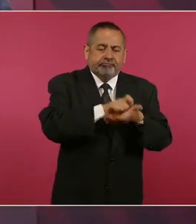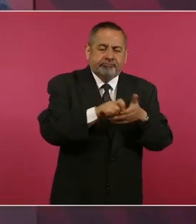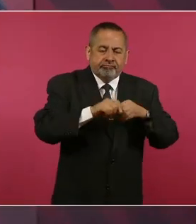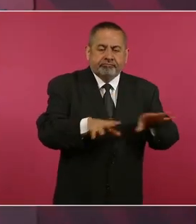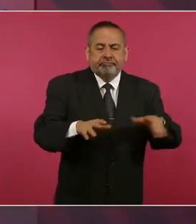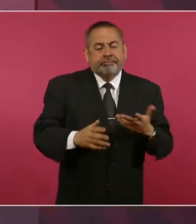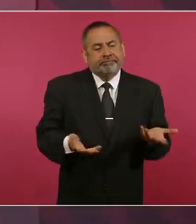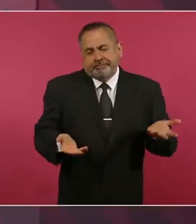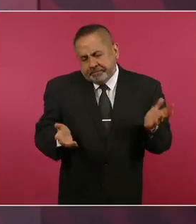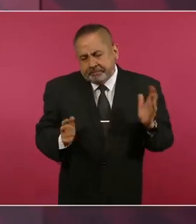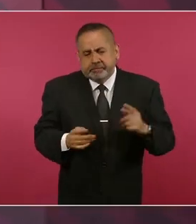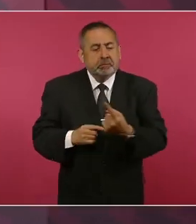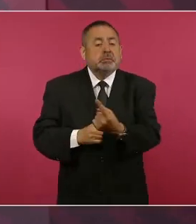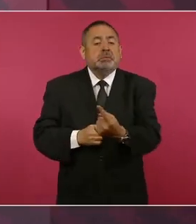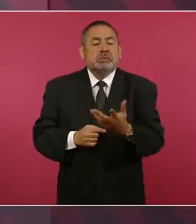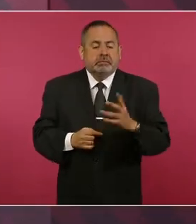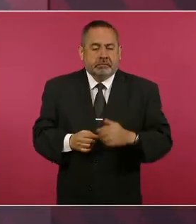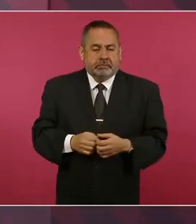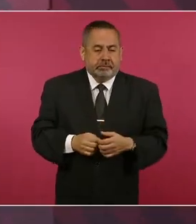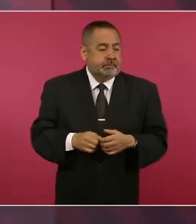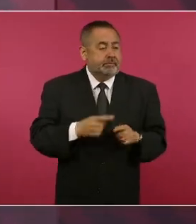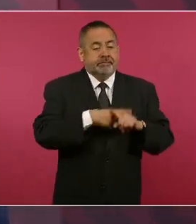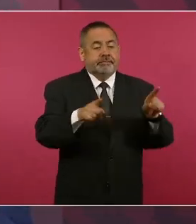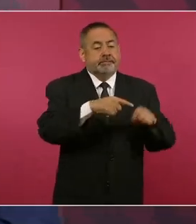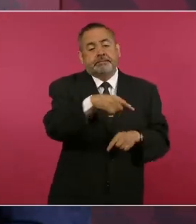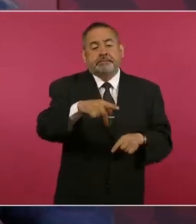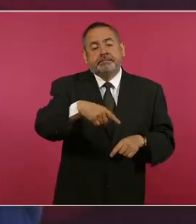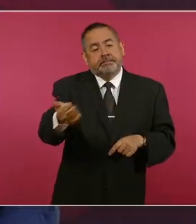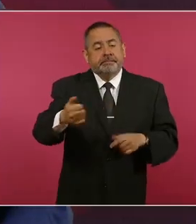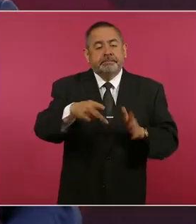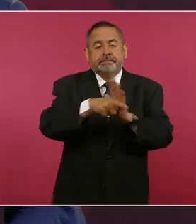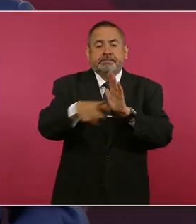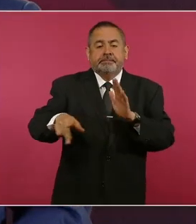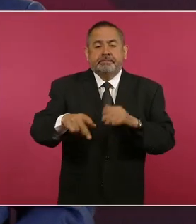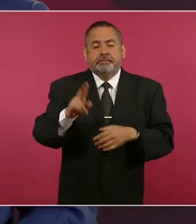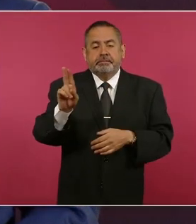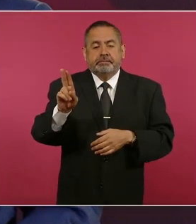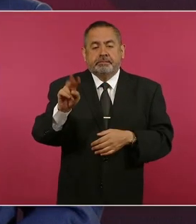Porque en el Universal, durante mucho tiempo,